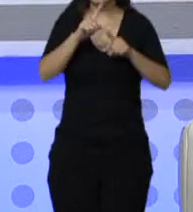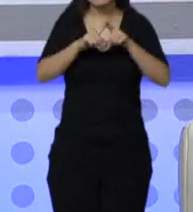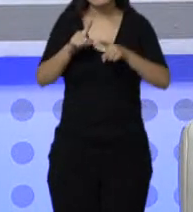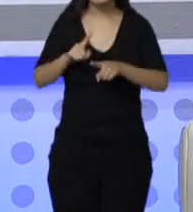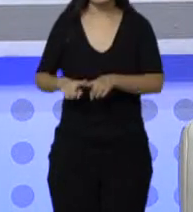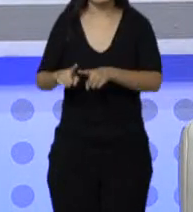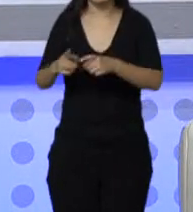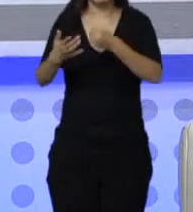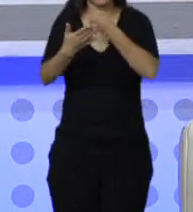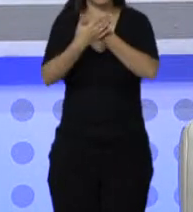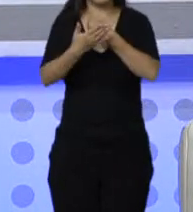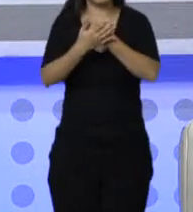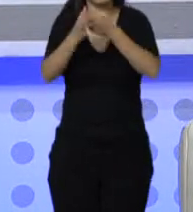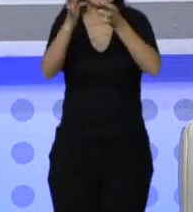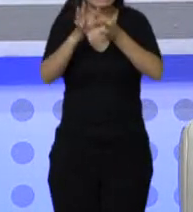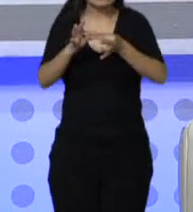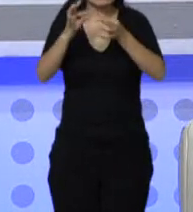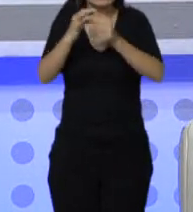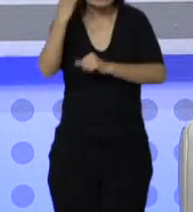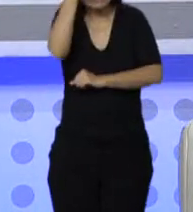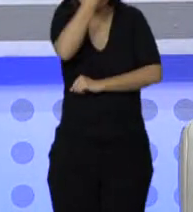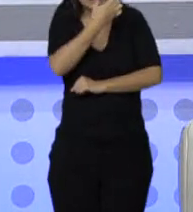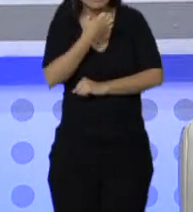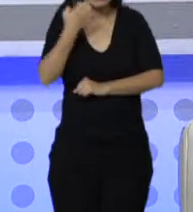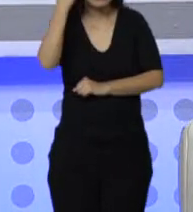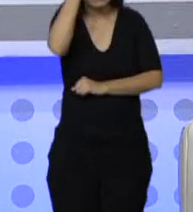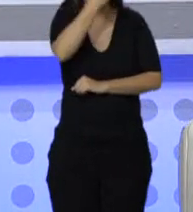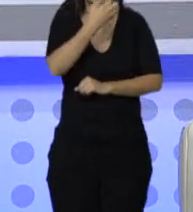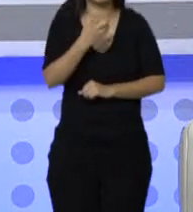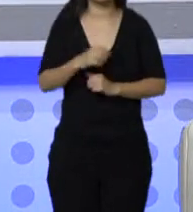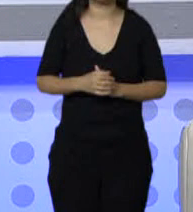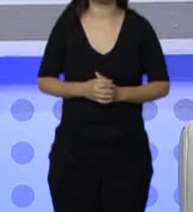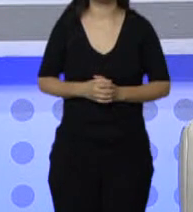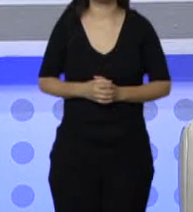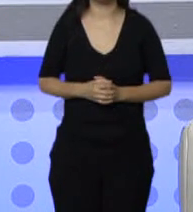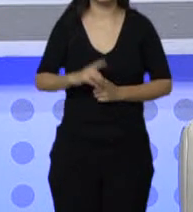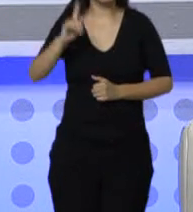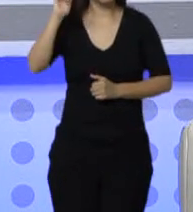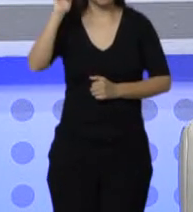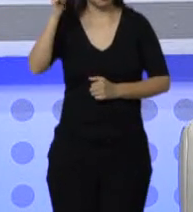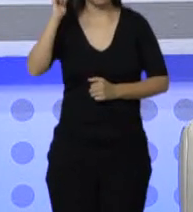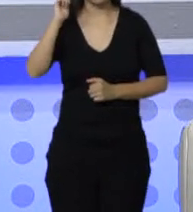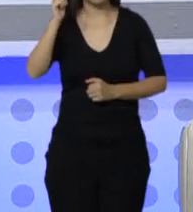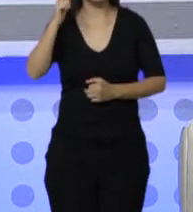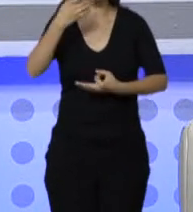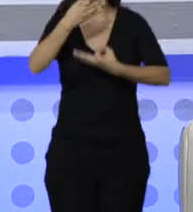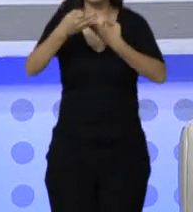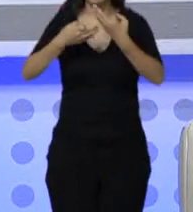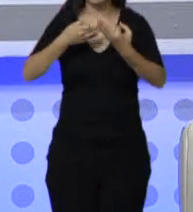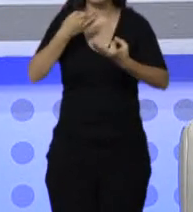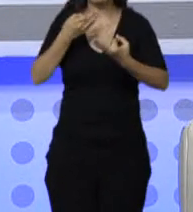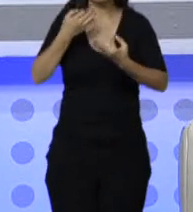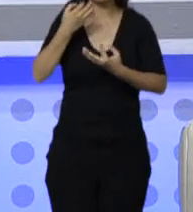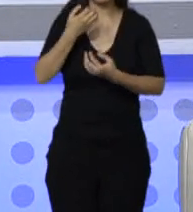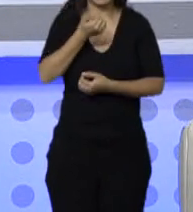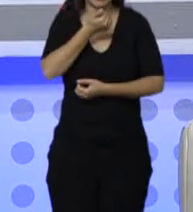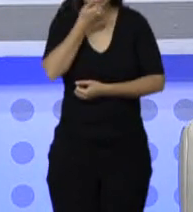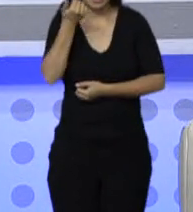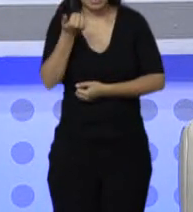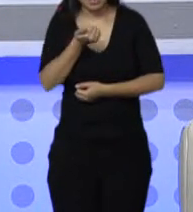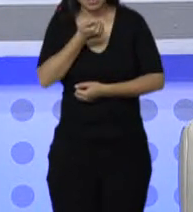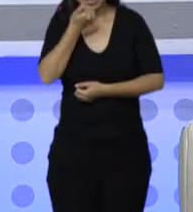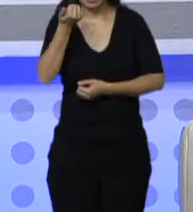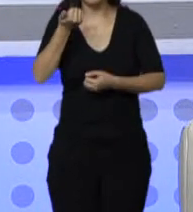que platicar y que analizar y ojalá que en verdad toda esta comunidad estudiantil esta comunidad